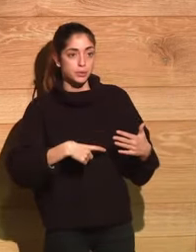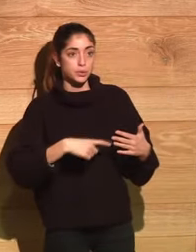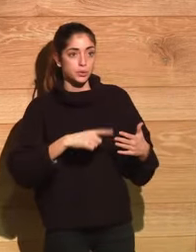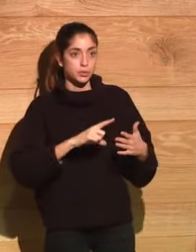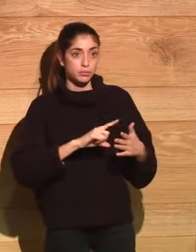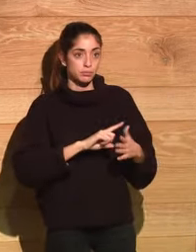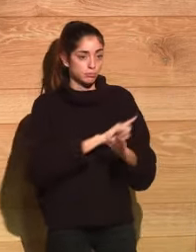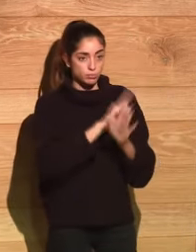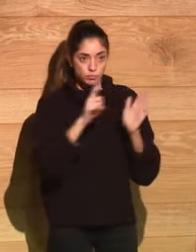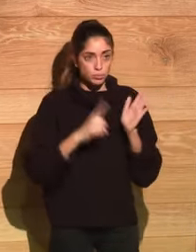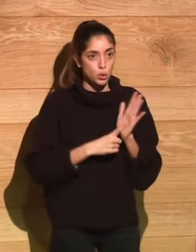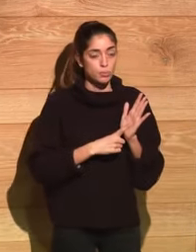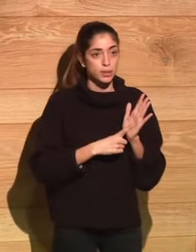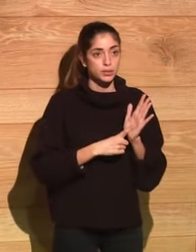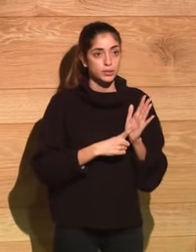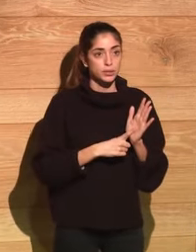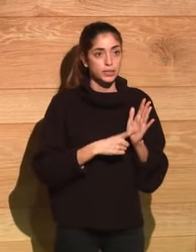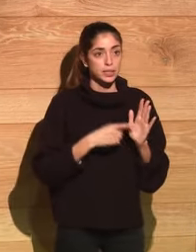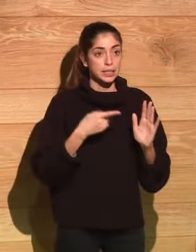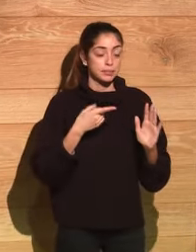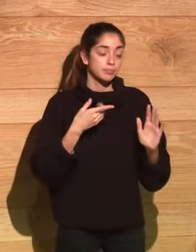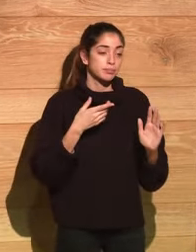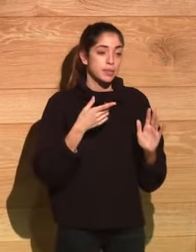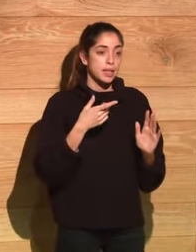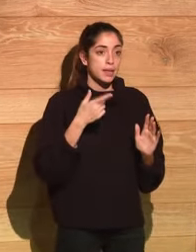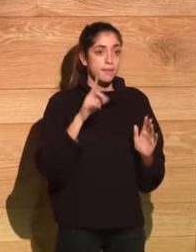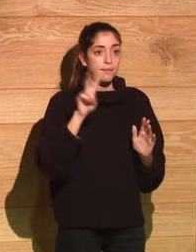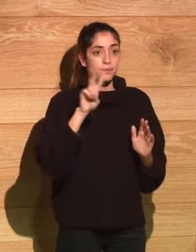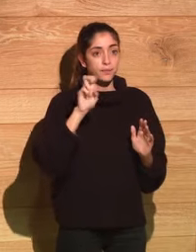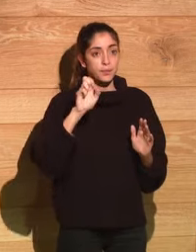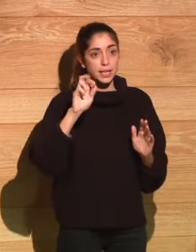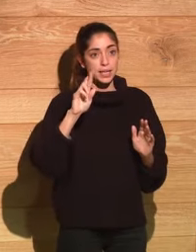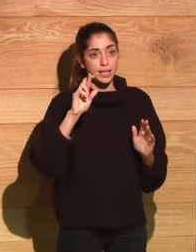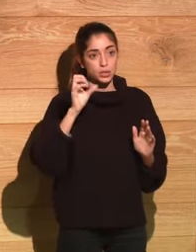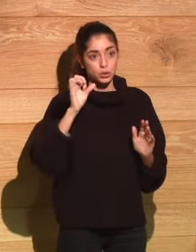luego efectivamente mete un verso de uno de los poemas de Safo